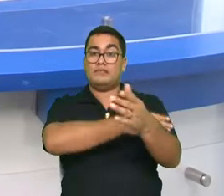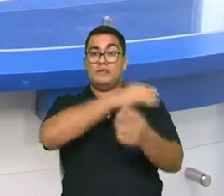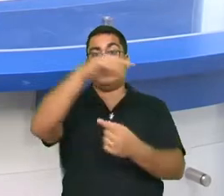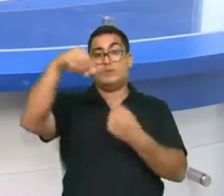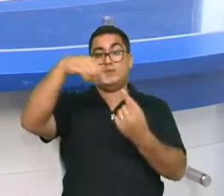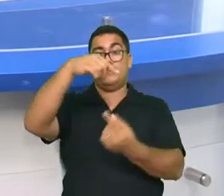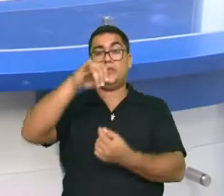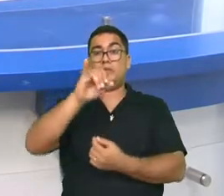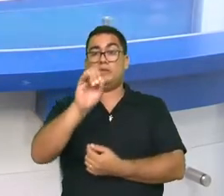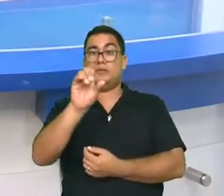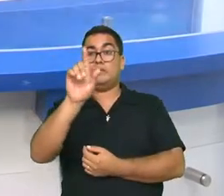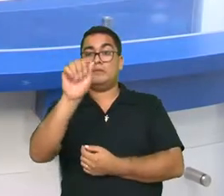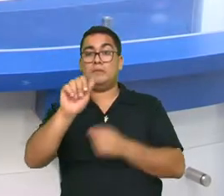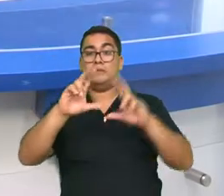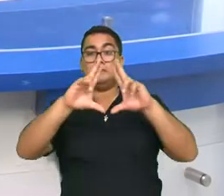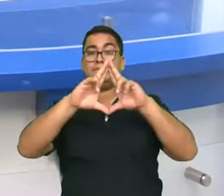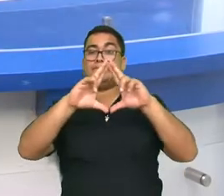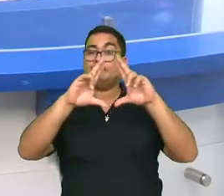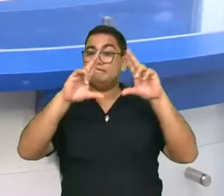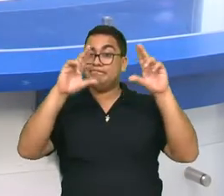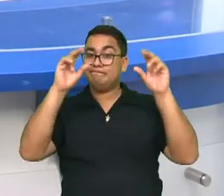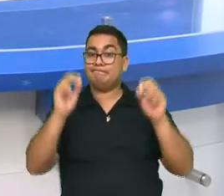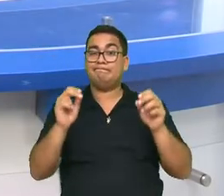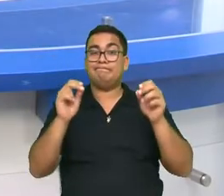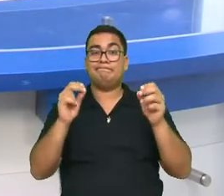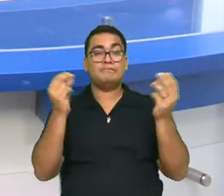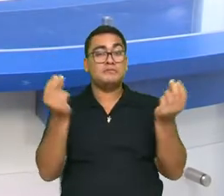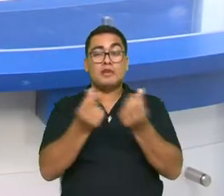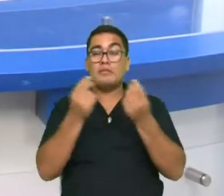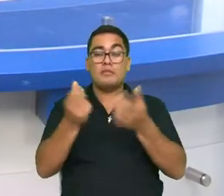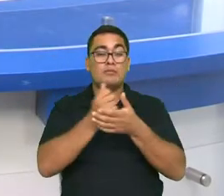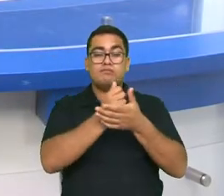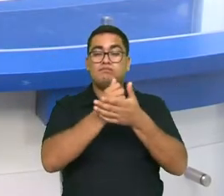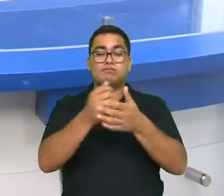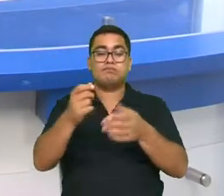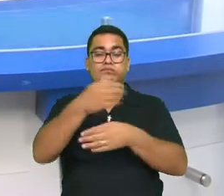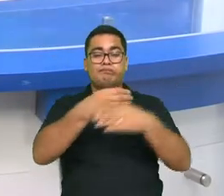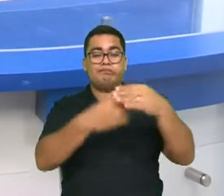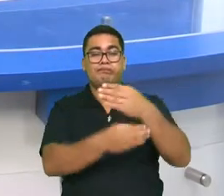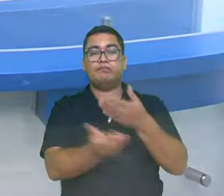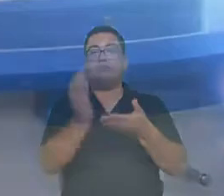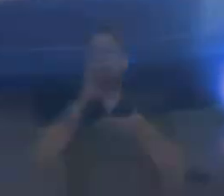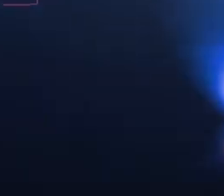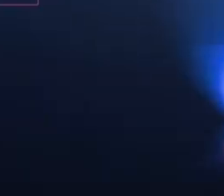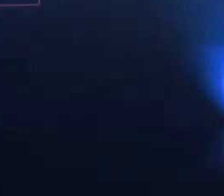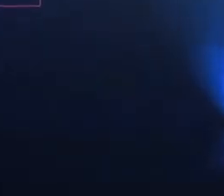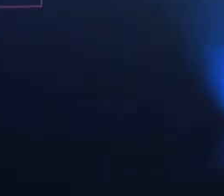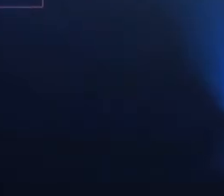por nuestro país y para lo cual se ha dispuesto a su inmediata rehabilitación.